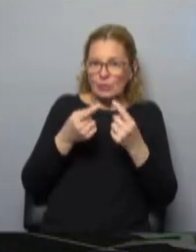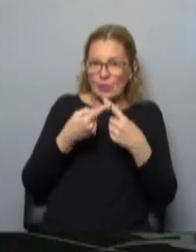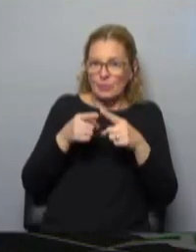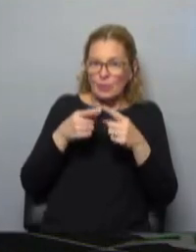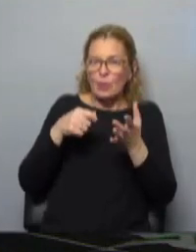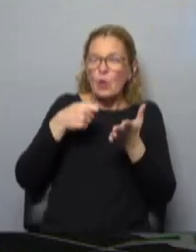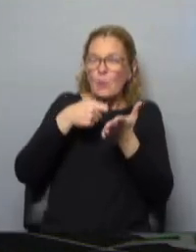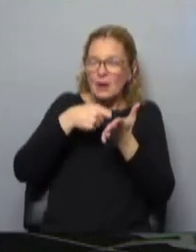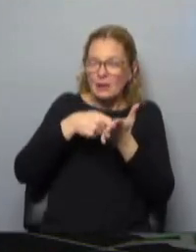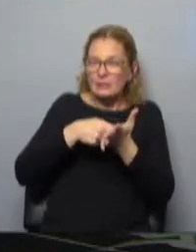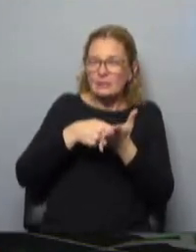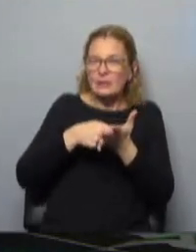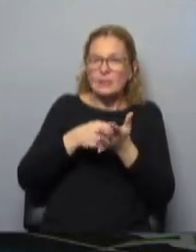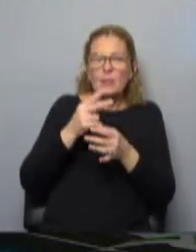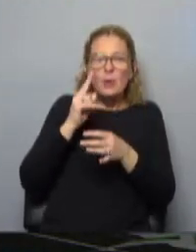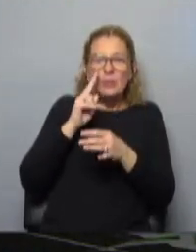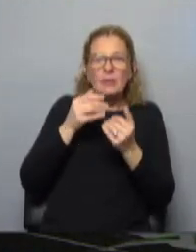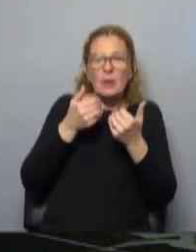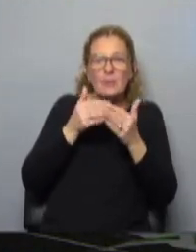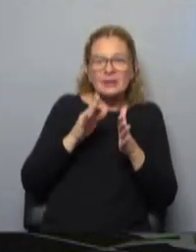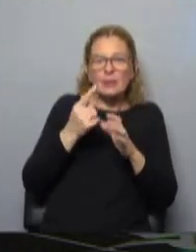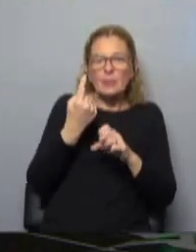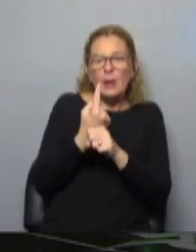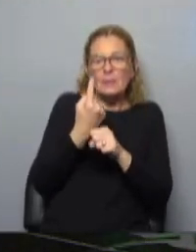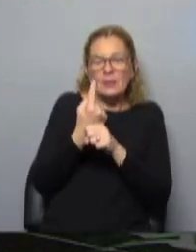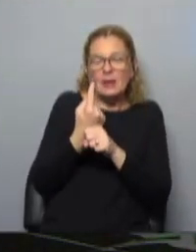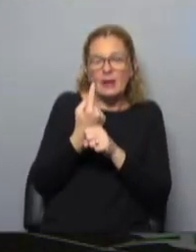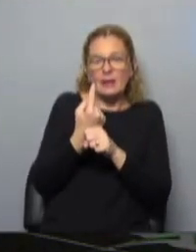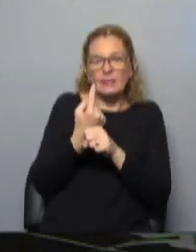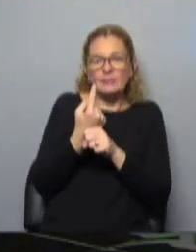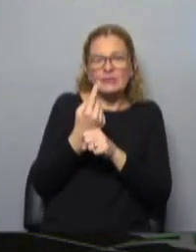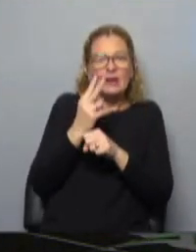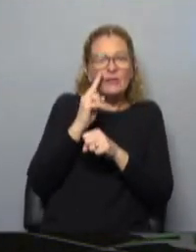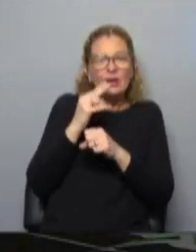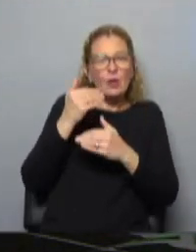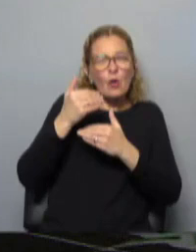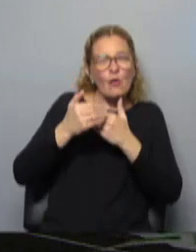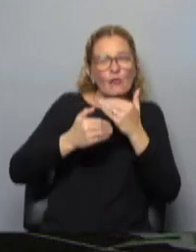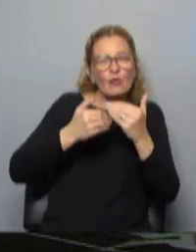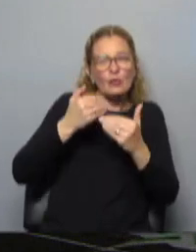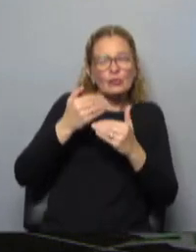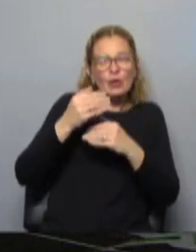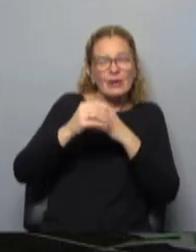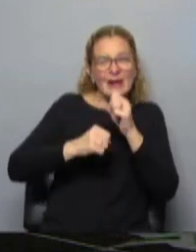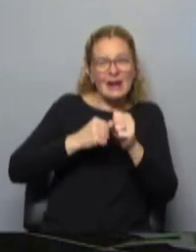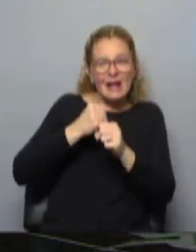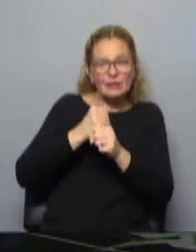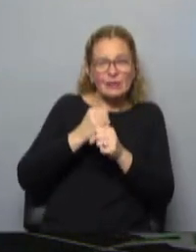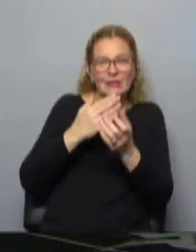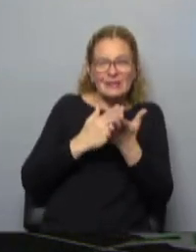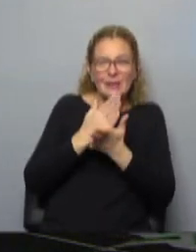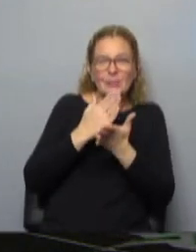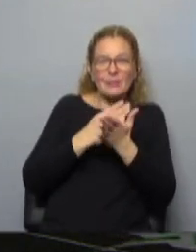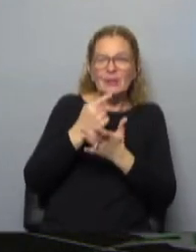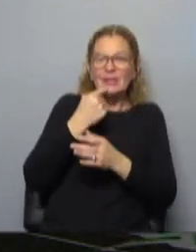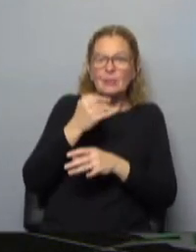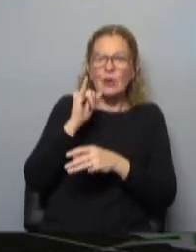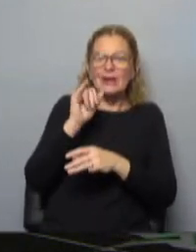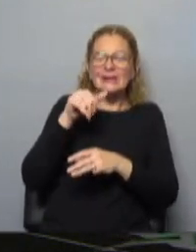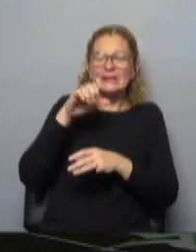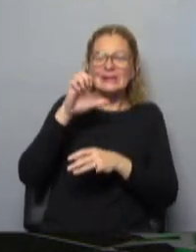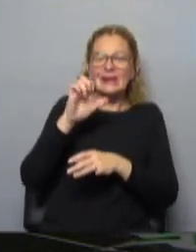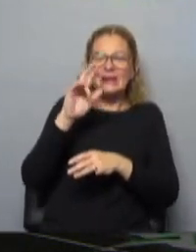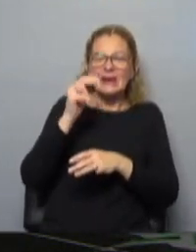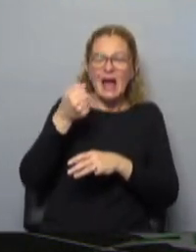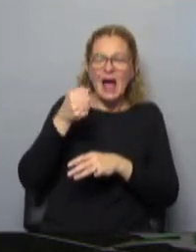consumo entonces vamos a empezar por la primera que tiene que ver con la evolución interanual siempre que decimos interanual es porque estamos